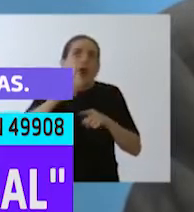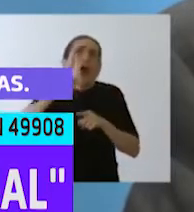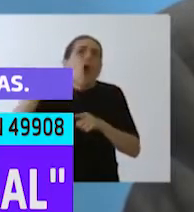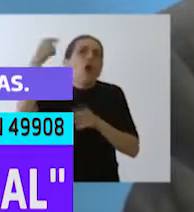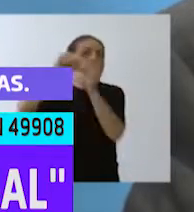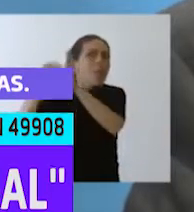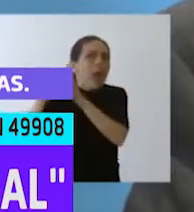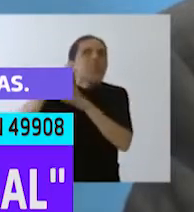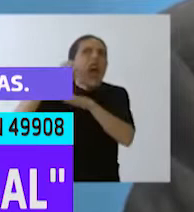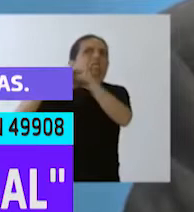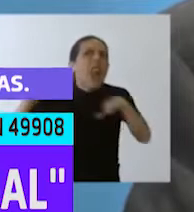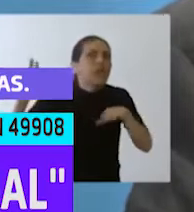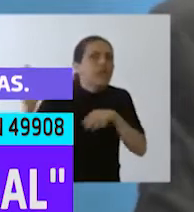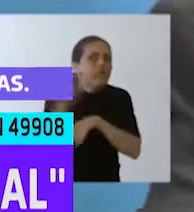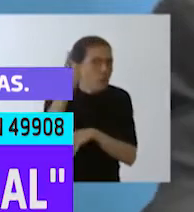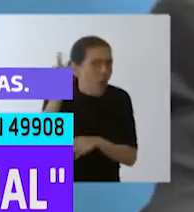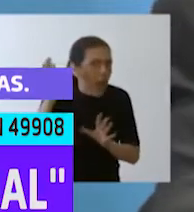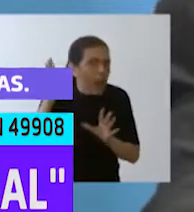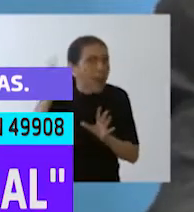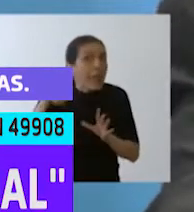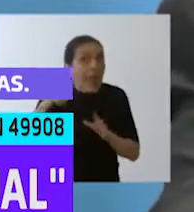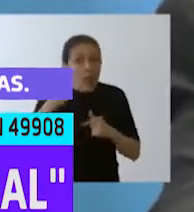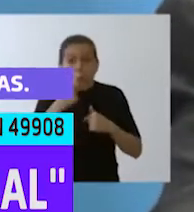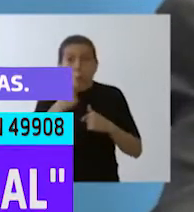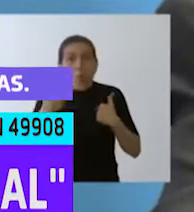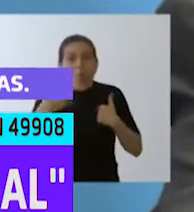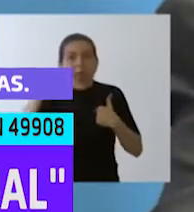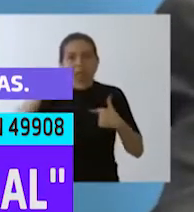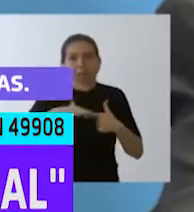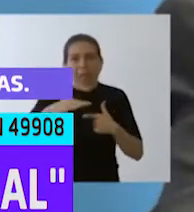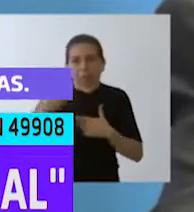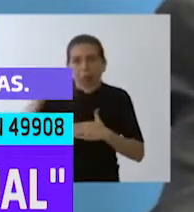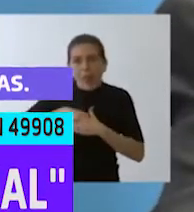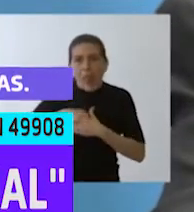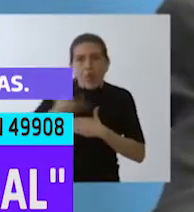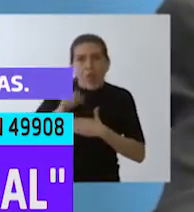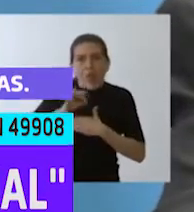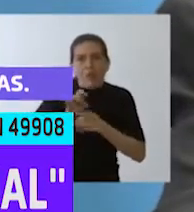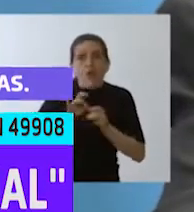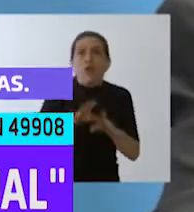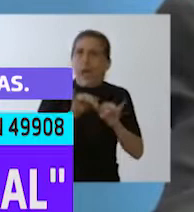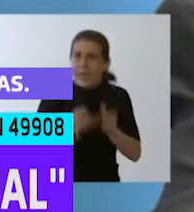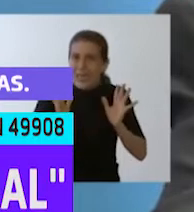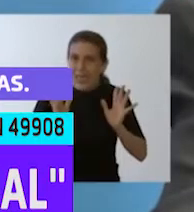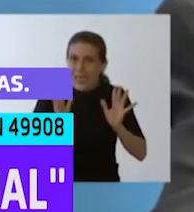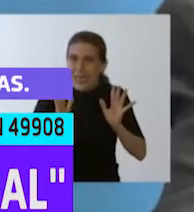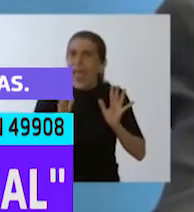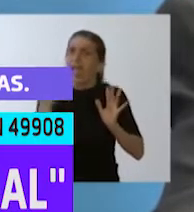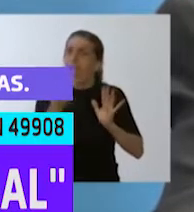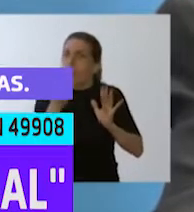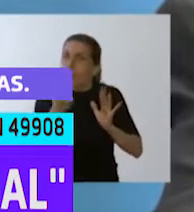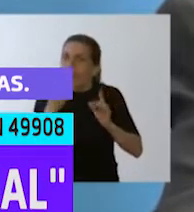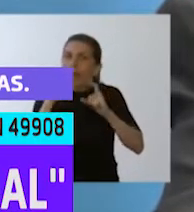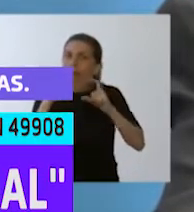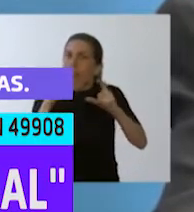es el Ministerio. Trabajamos tampoco todos los días. Tenemos reuniones por Zoom en forma cuando se van